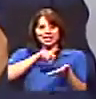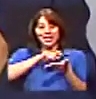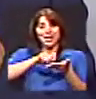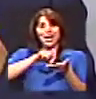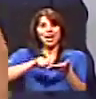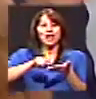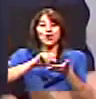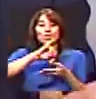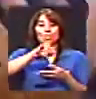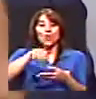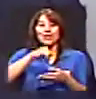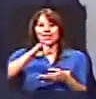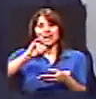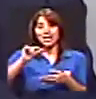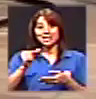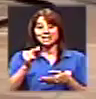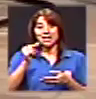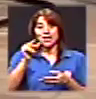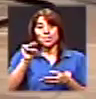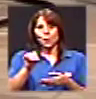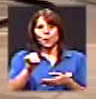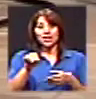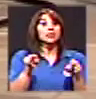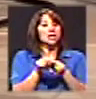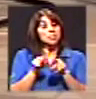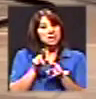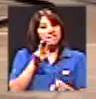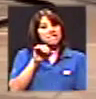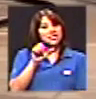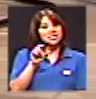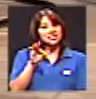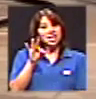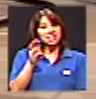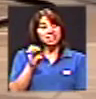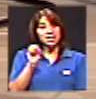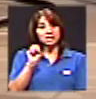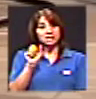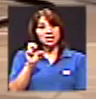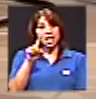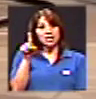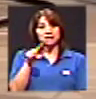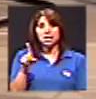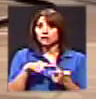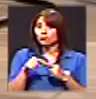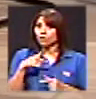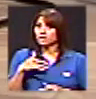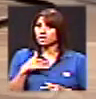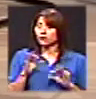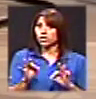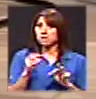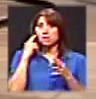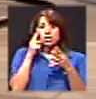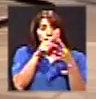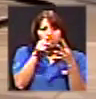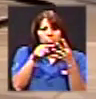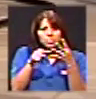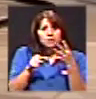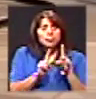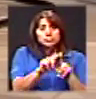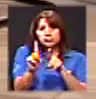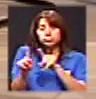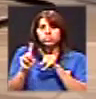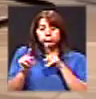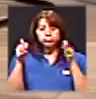¿verdad? Vicente Sáenz. En fin, entonces yo me siento muy bien porque yo me nutro del pensamiento de todos